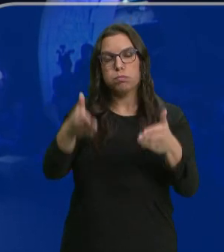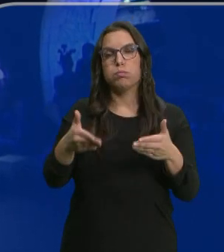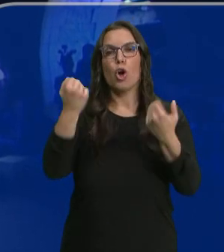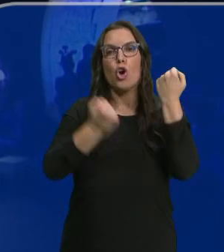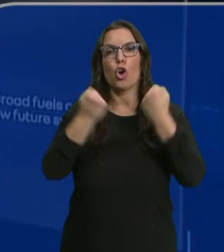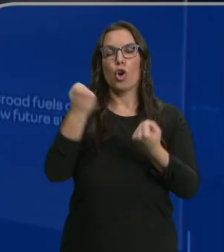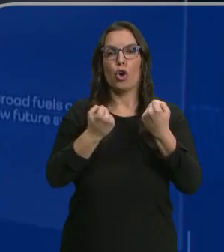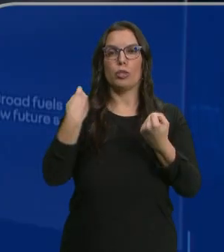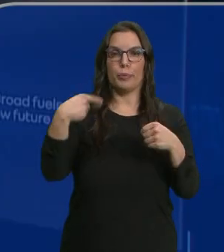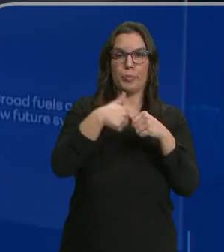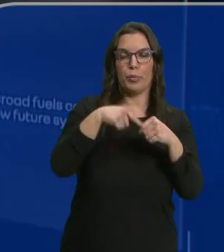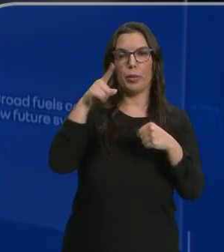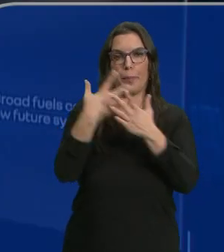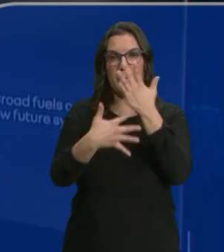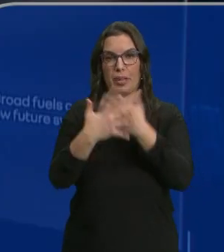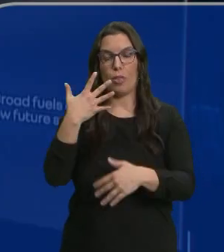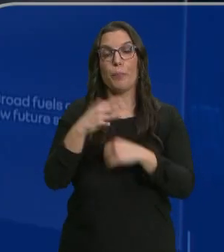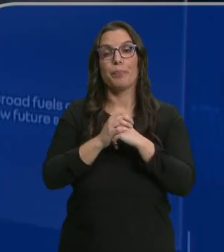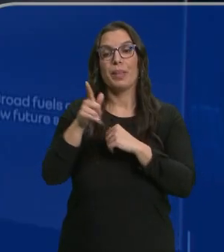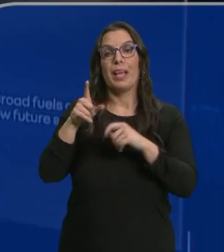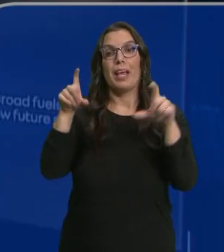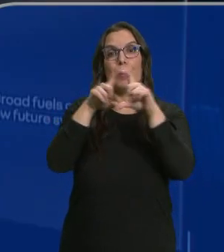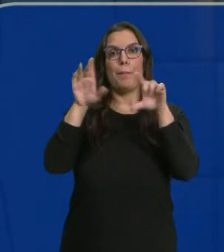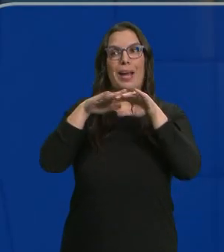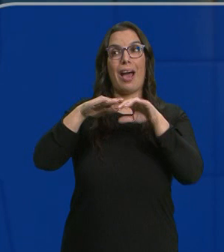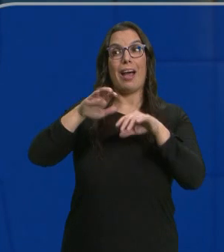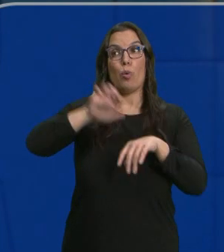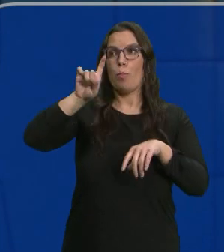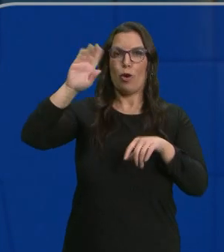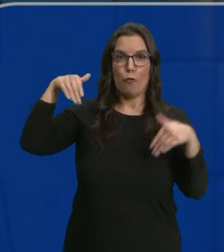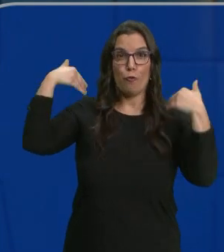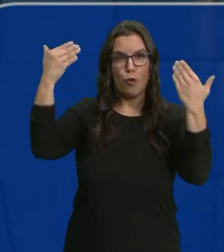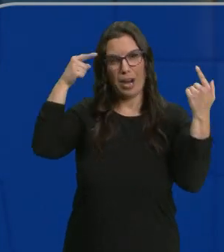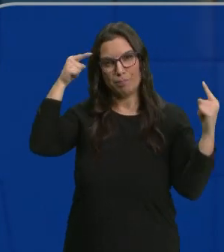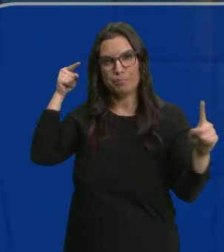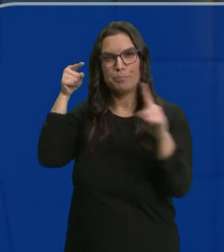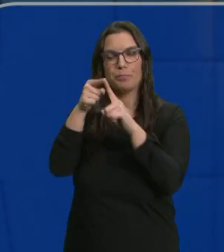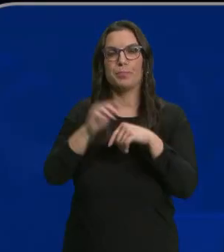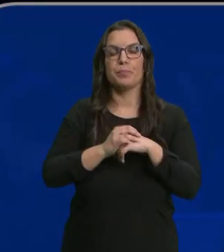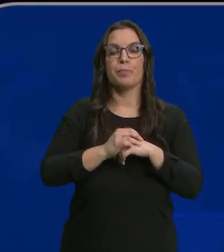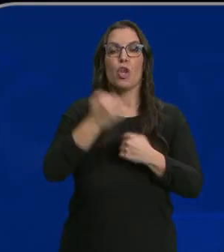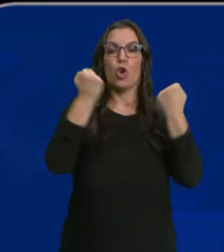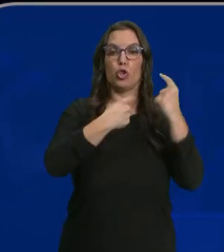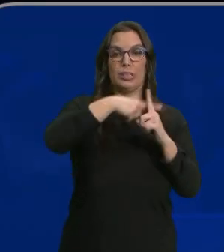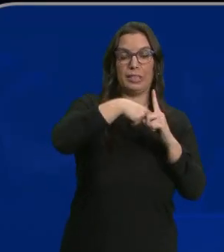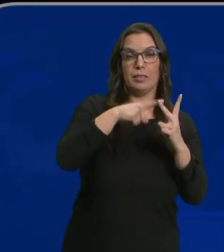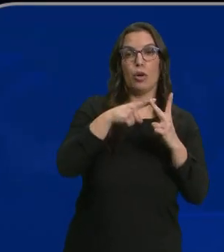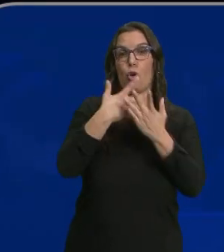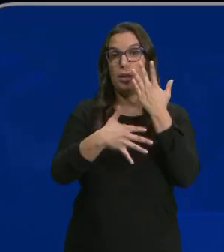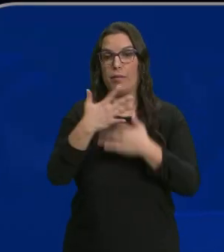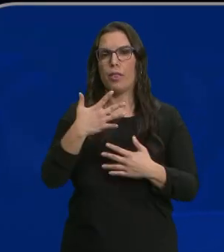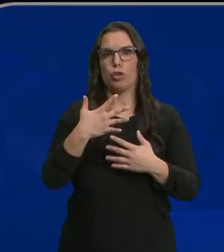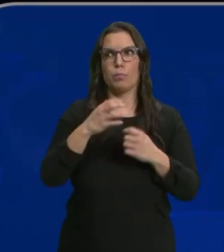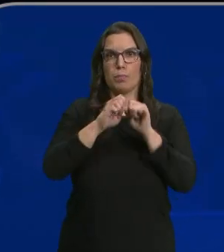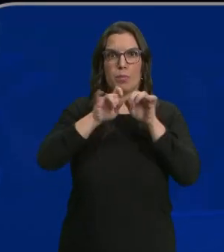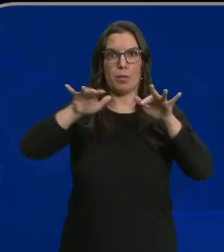coches de combustión e híbridos, una compañía enfocada al exterior de Europa. Los coches térmicos e híbridos tendrán una gran presencia